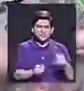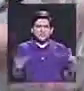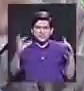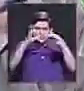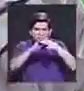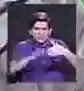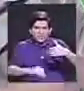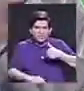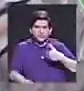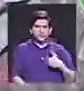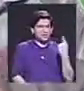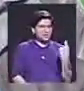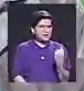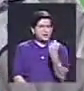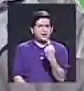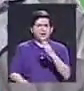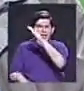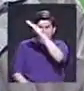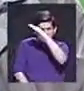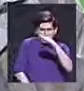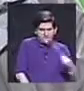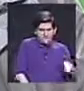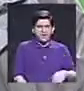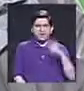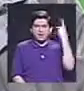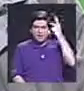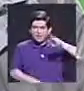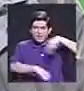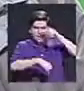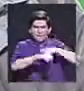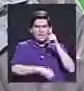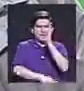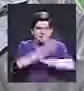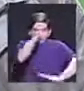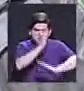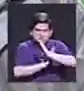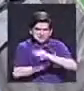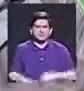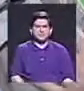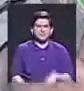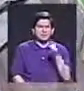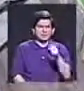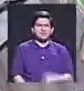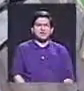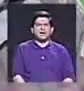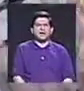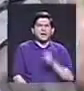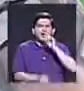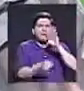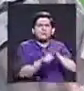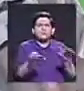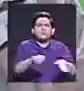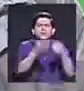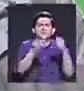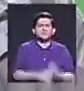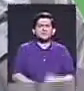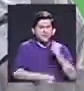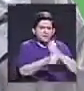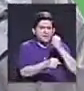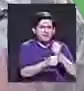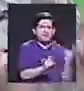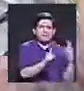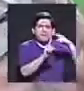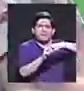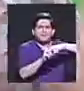que ver con cada uno de los ejes de la Política Nacional de Discapacidad, cómo se concretan, cómo se